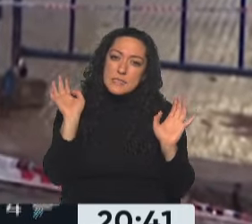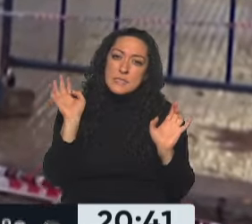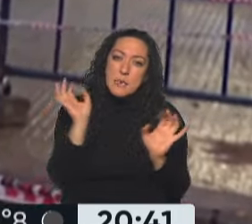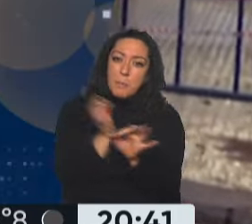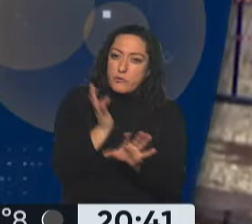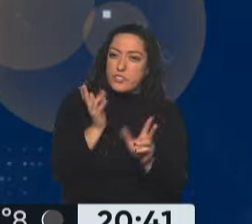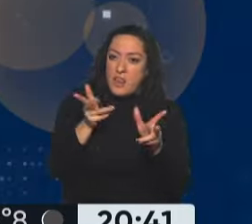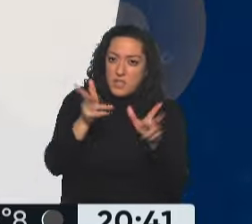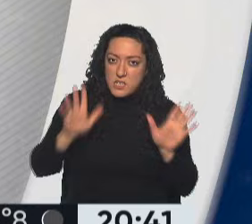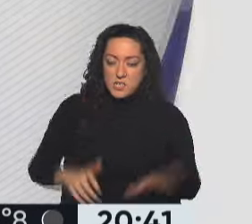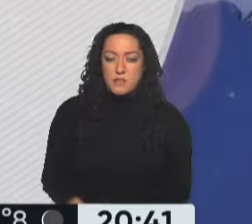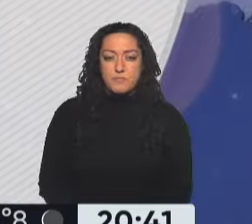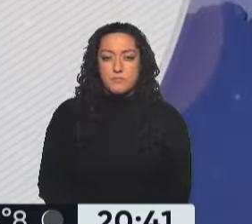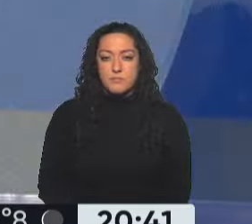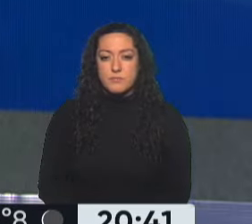investigadores.